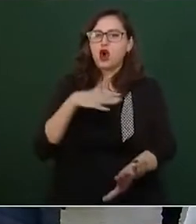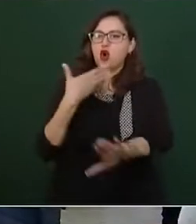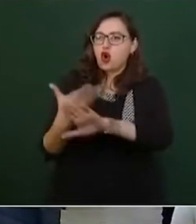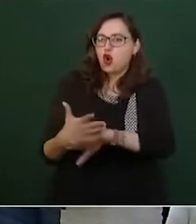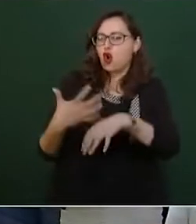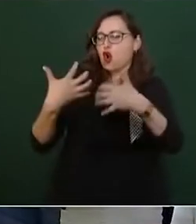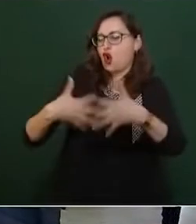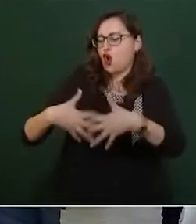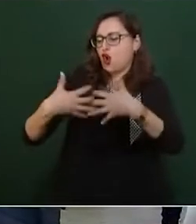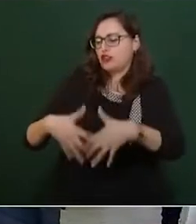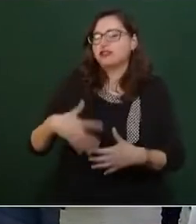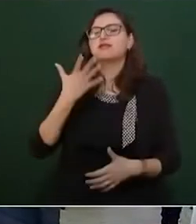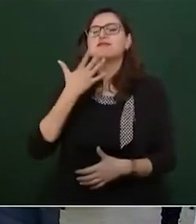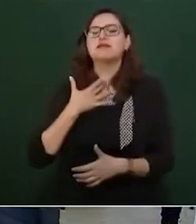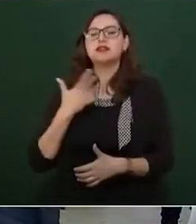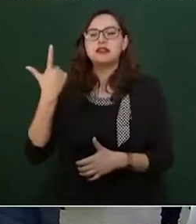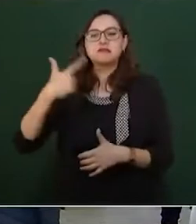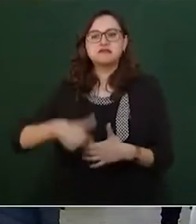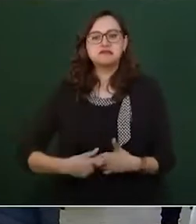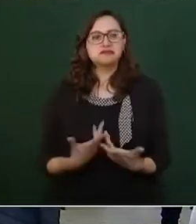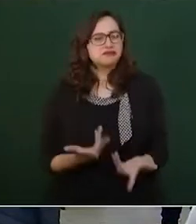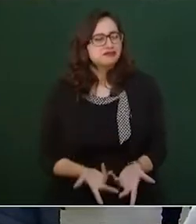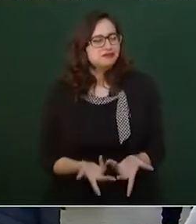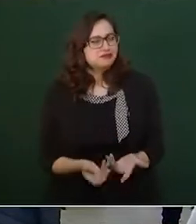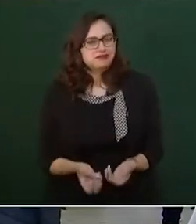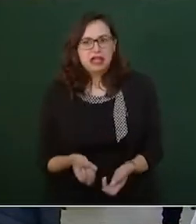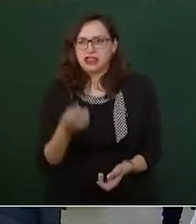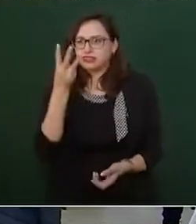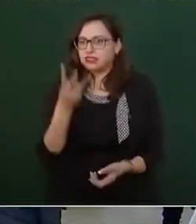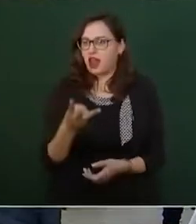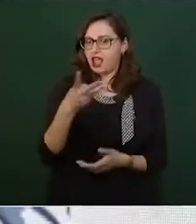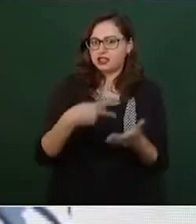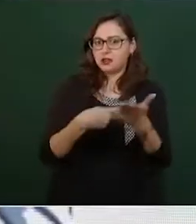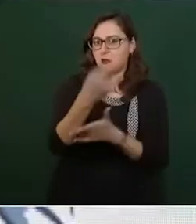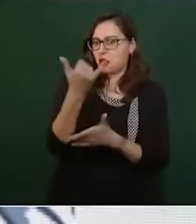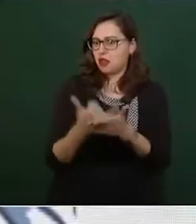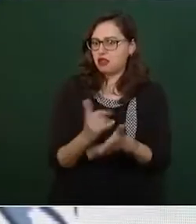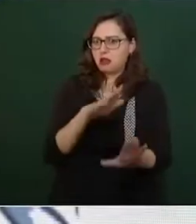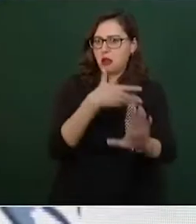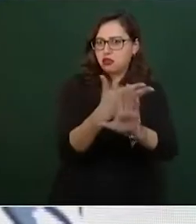Ninguna de las tres. Entonces, ya va una.